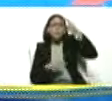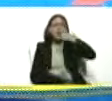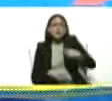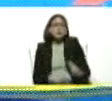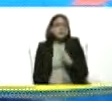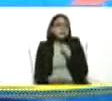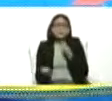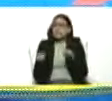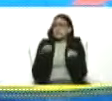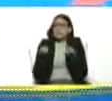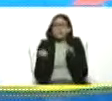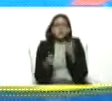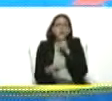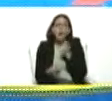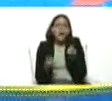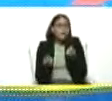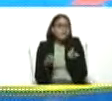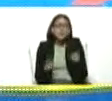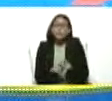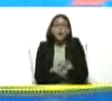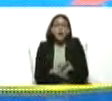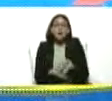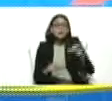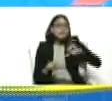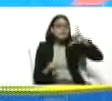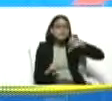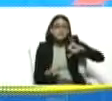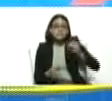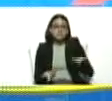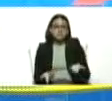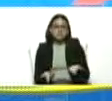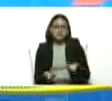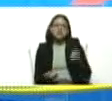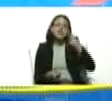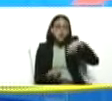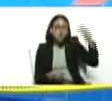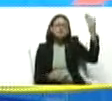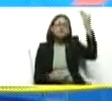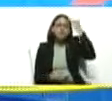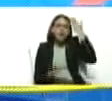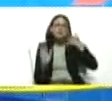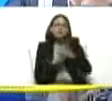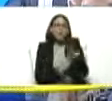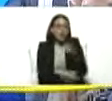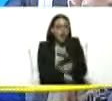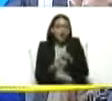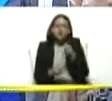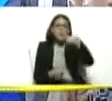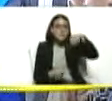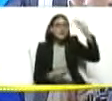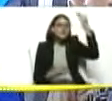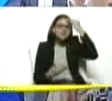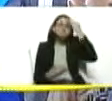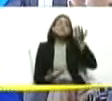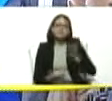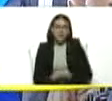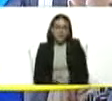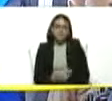344.000%, y quien lo dice sabe lo que está diciendo, pero ustedes saben más que